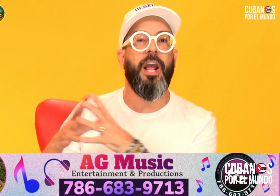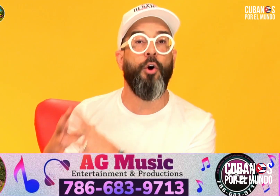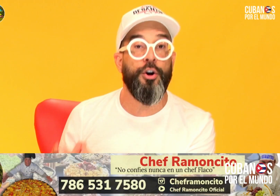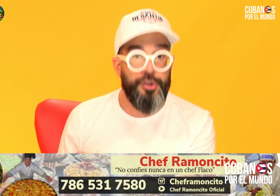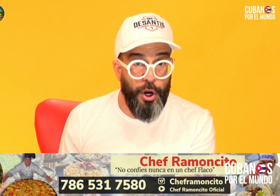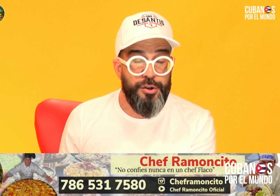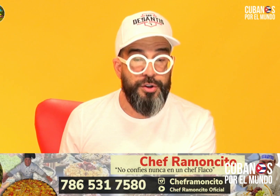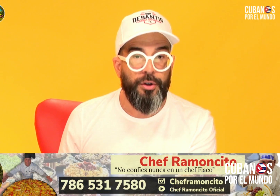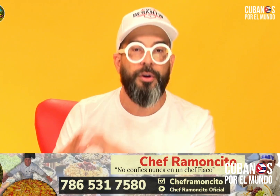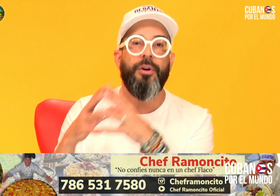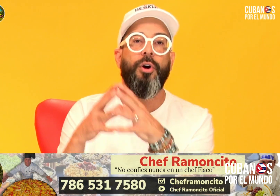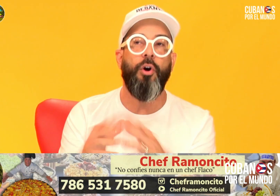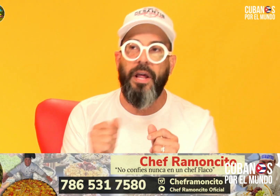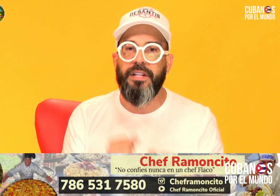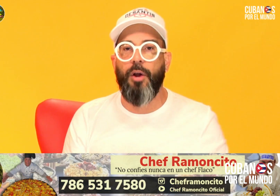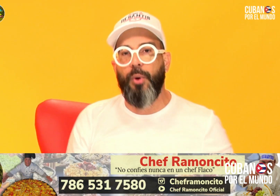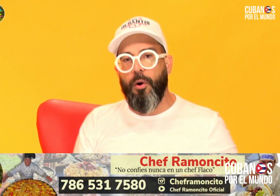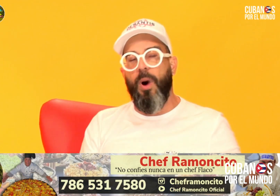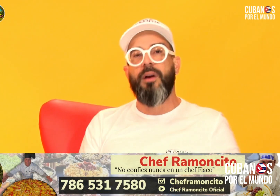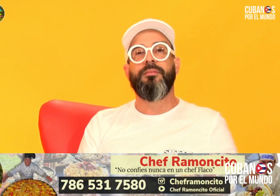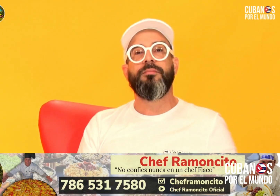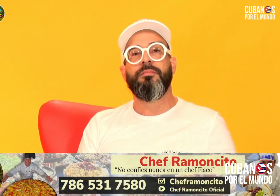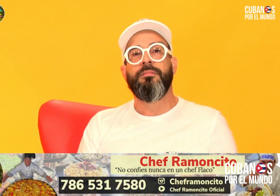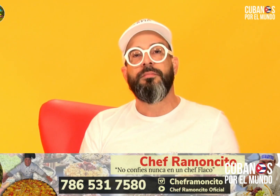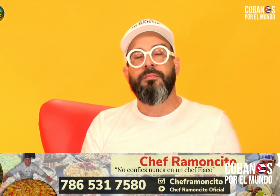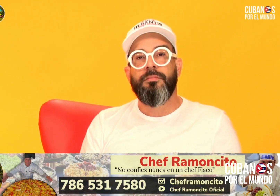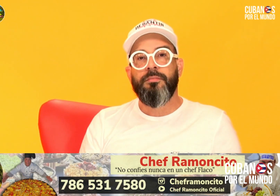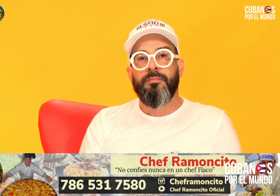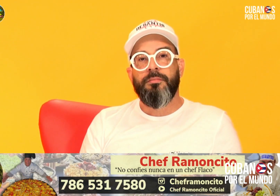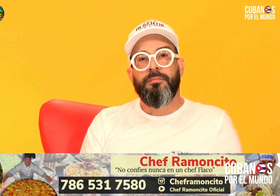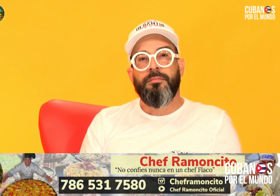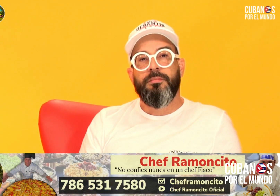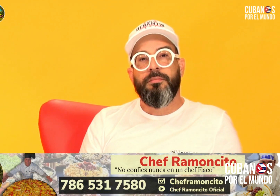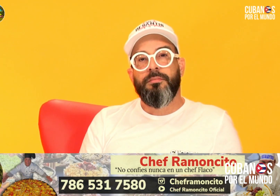hacer negocios con la dictadura cubana.